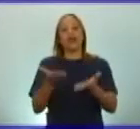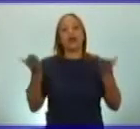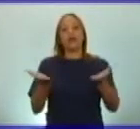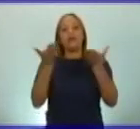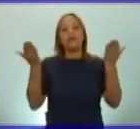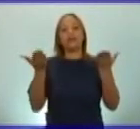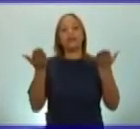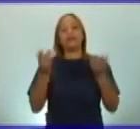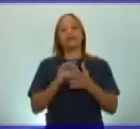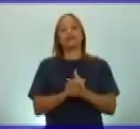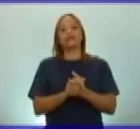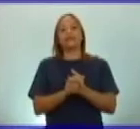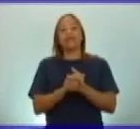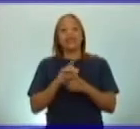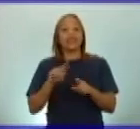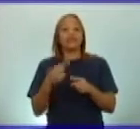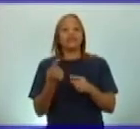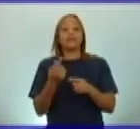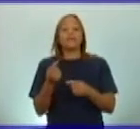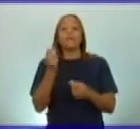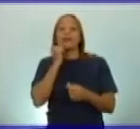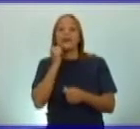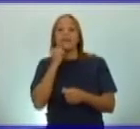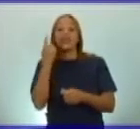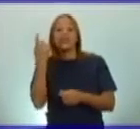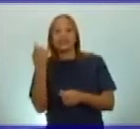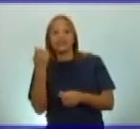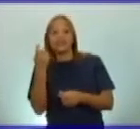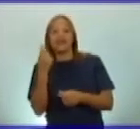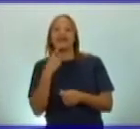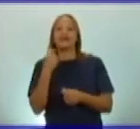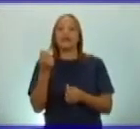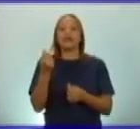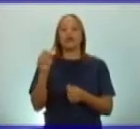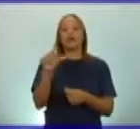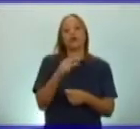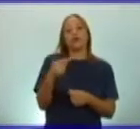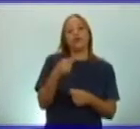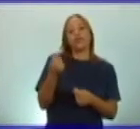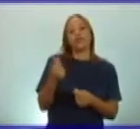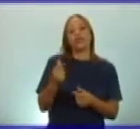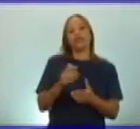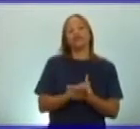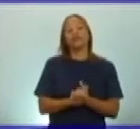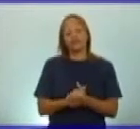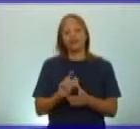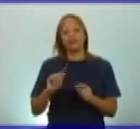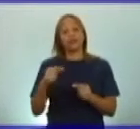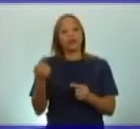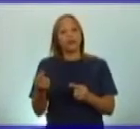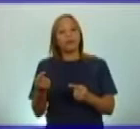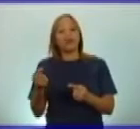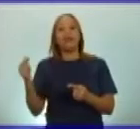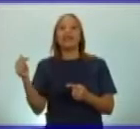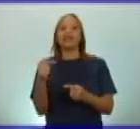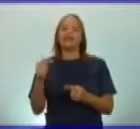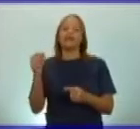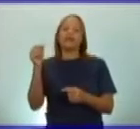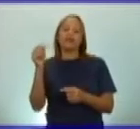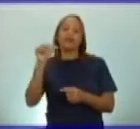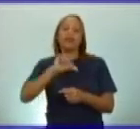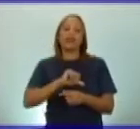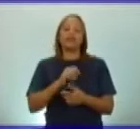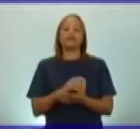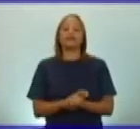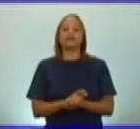se ha hecho por encima de las necesidades del hombre y se estancan y no tienen salida. Y eso va generándose después en crisis económicas. Por tanto,